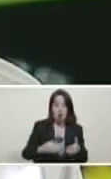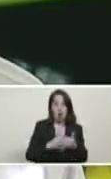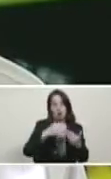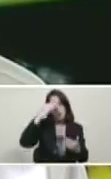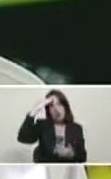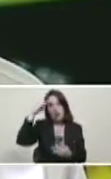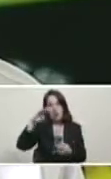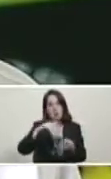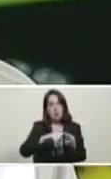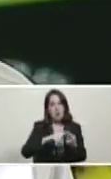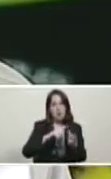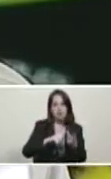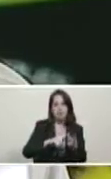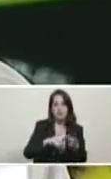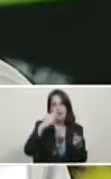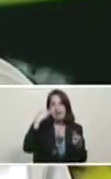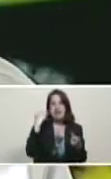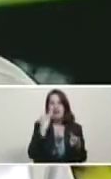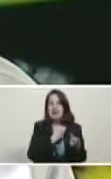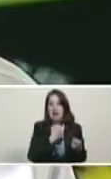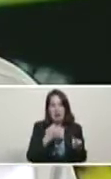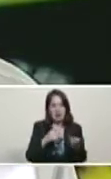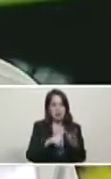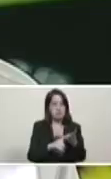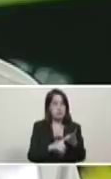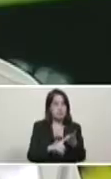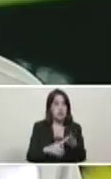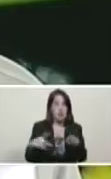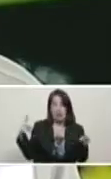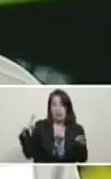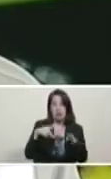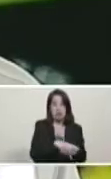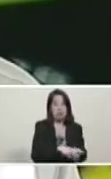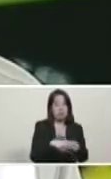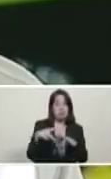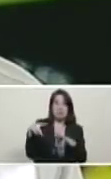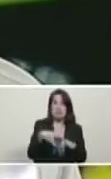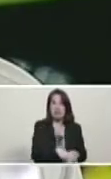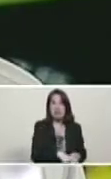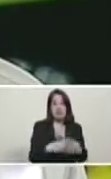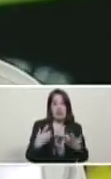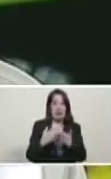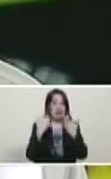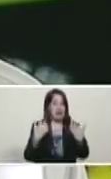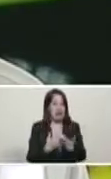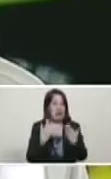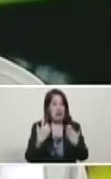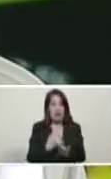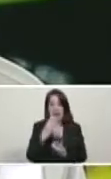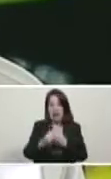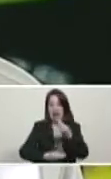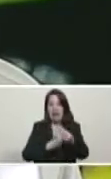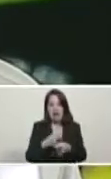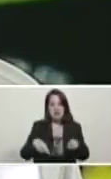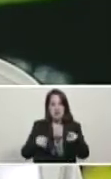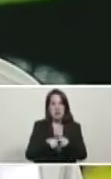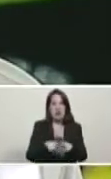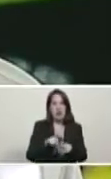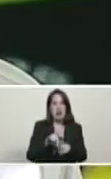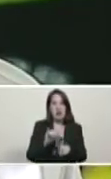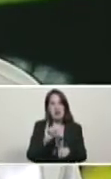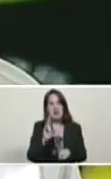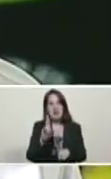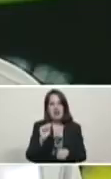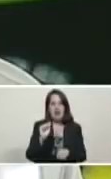contra irán y cometen agresiones bélicas como ocurrió en irak y